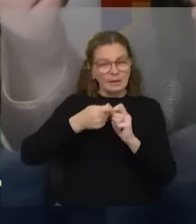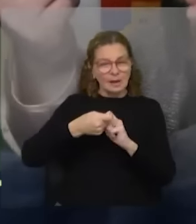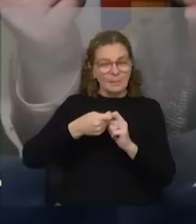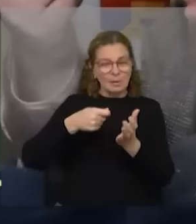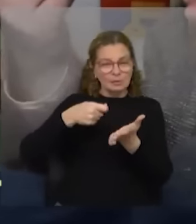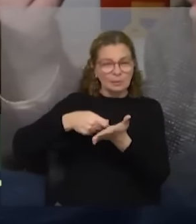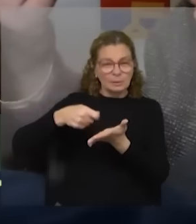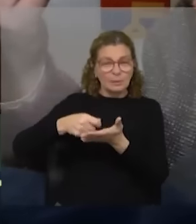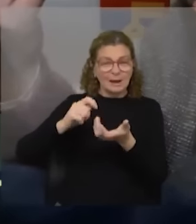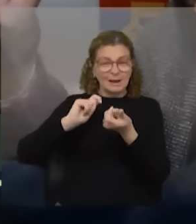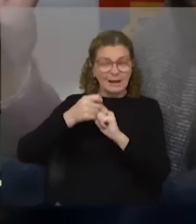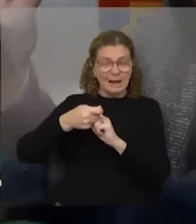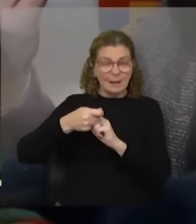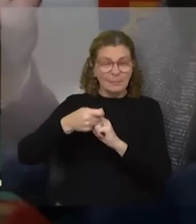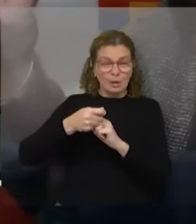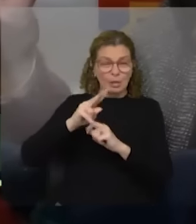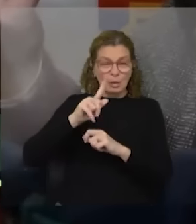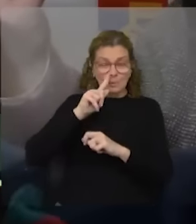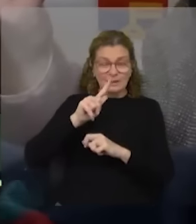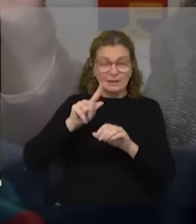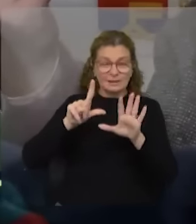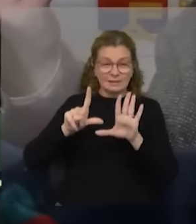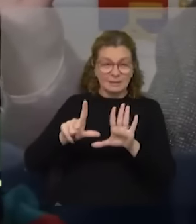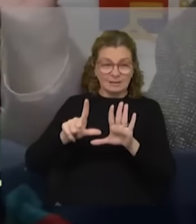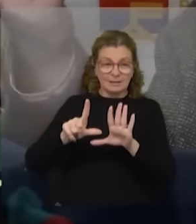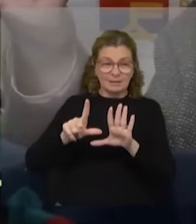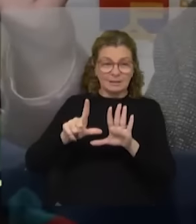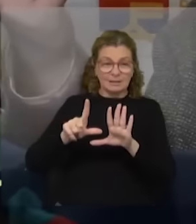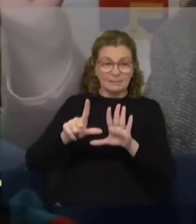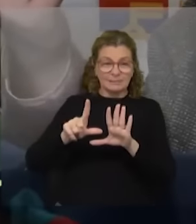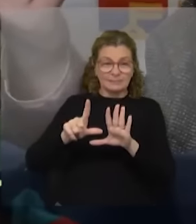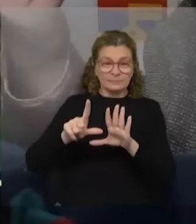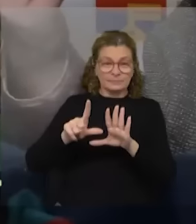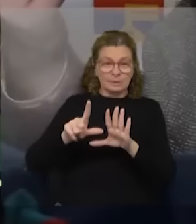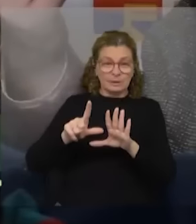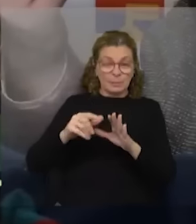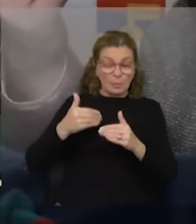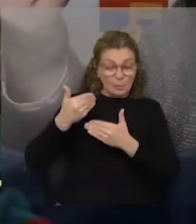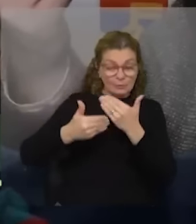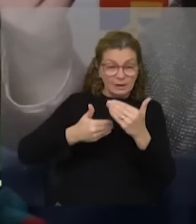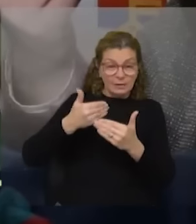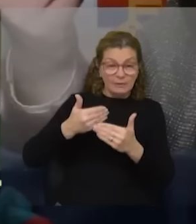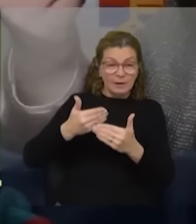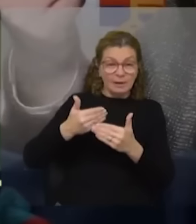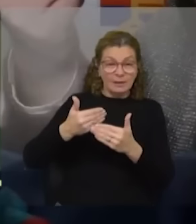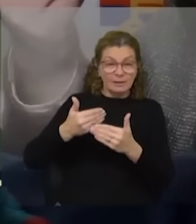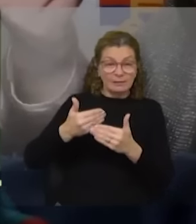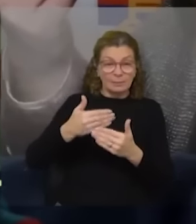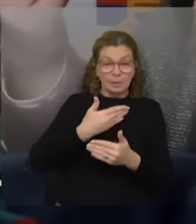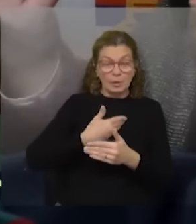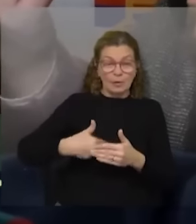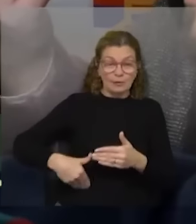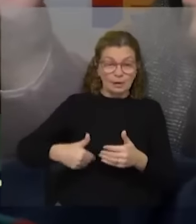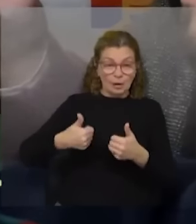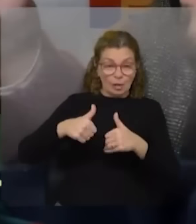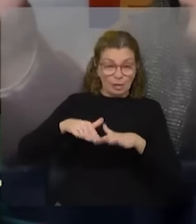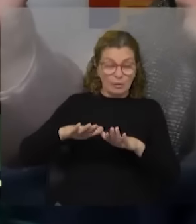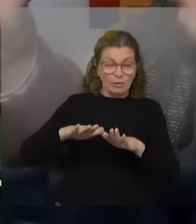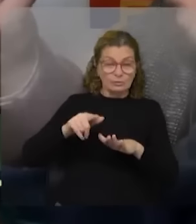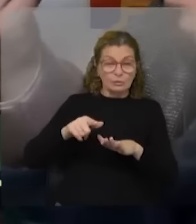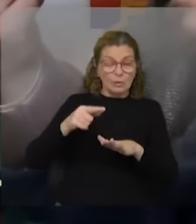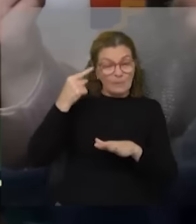o la reforma tributaria del 2007 eh fue un gran avance H el punto que este propio gobierno la dejó tal cual estaba